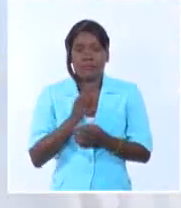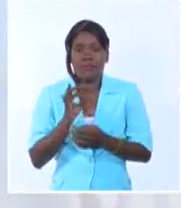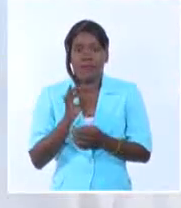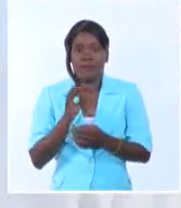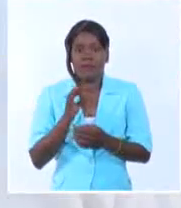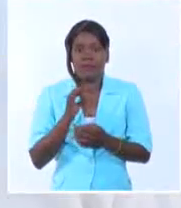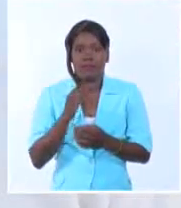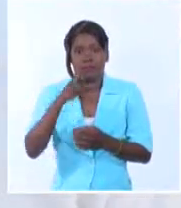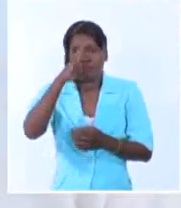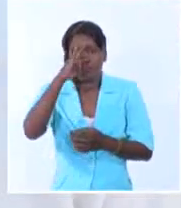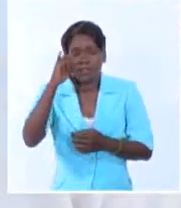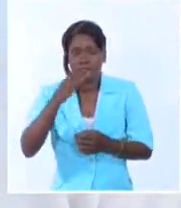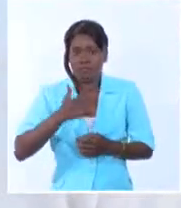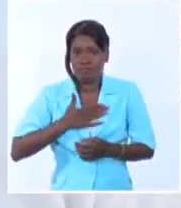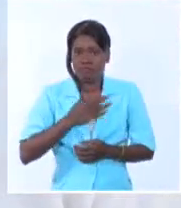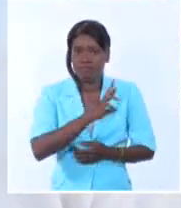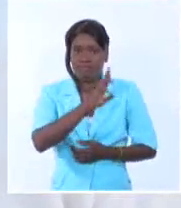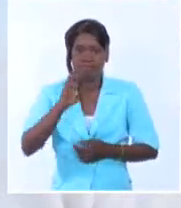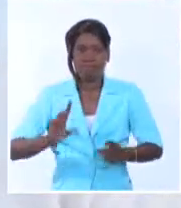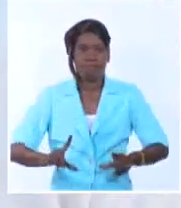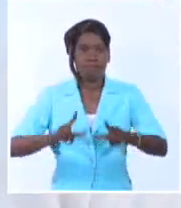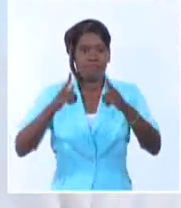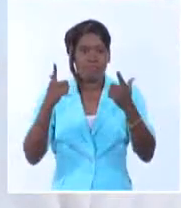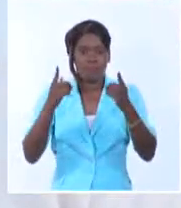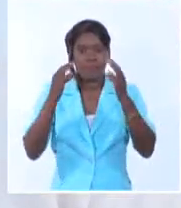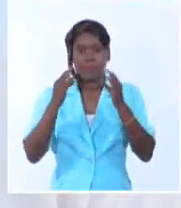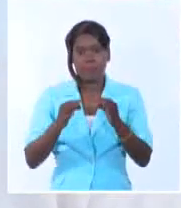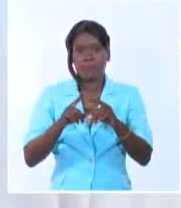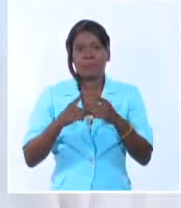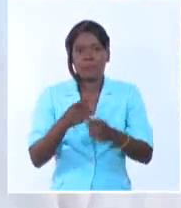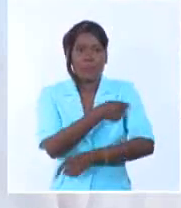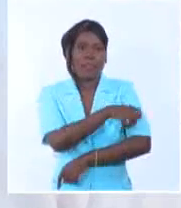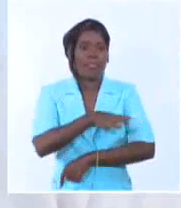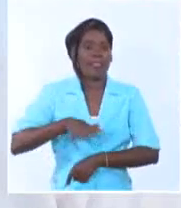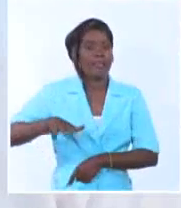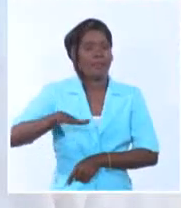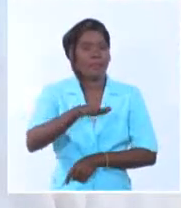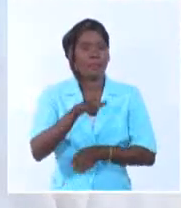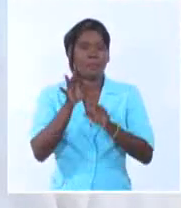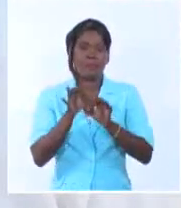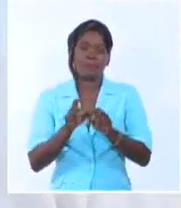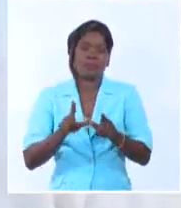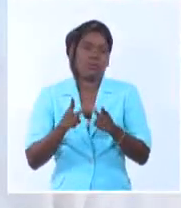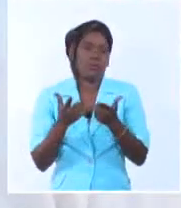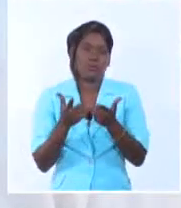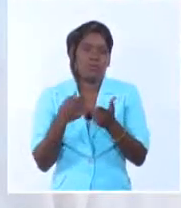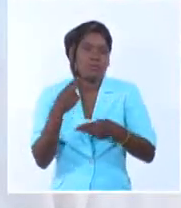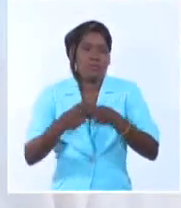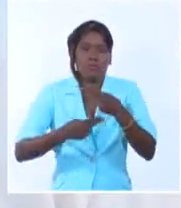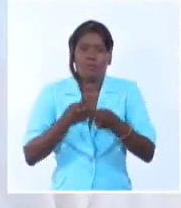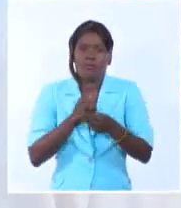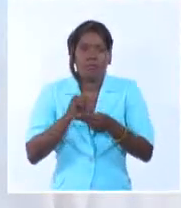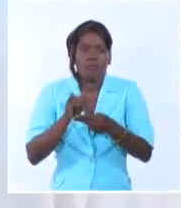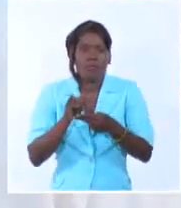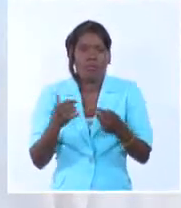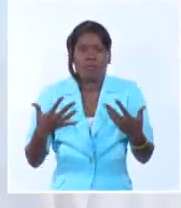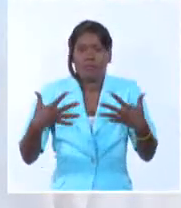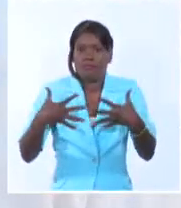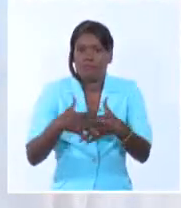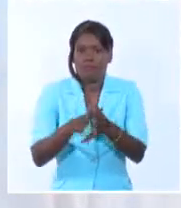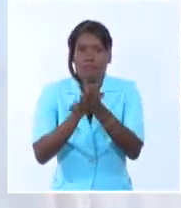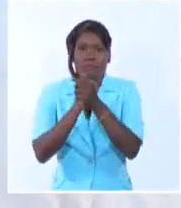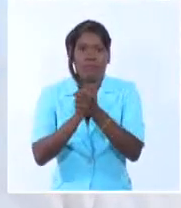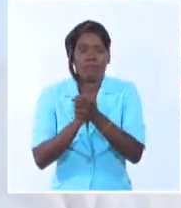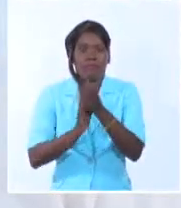la revolución. Es la respuesta que el pueblo cubano hace al gobierno revolucionario, a nuestra